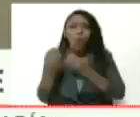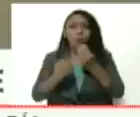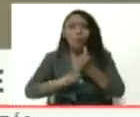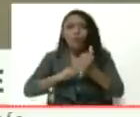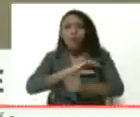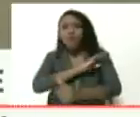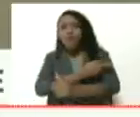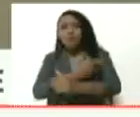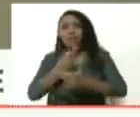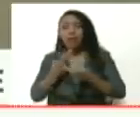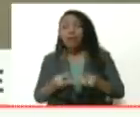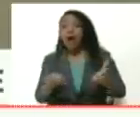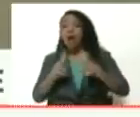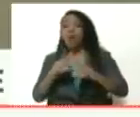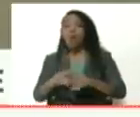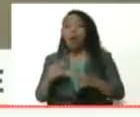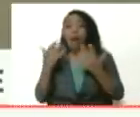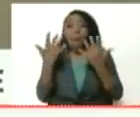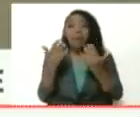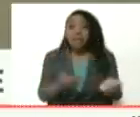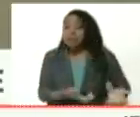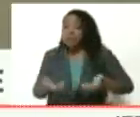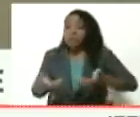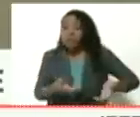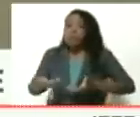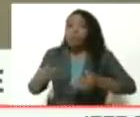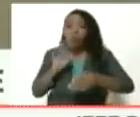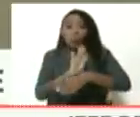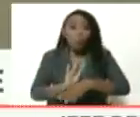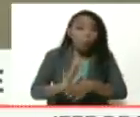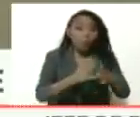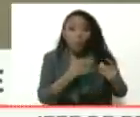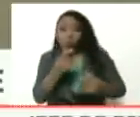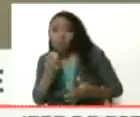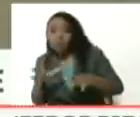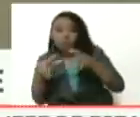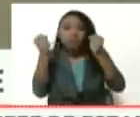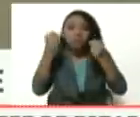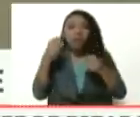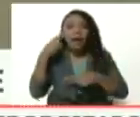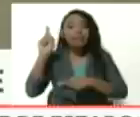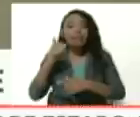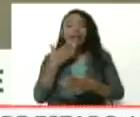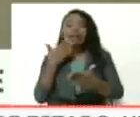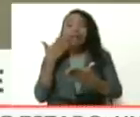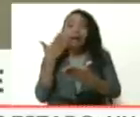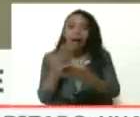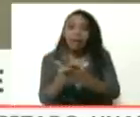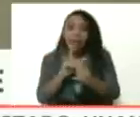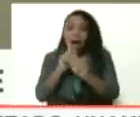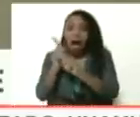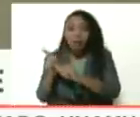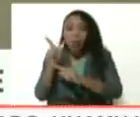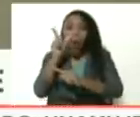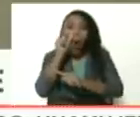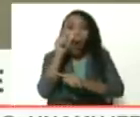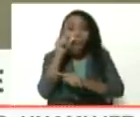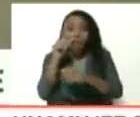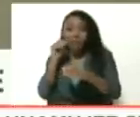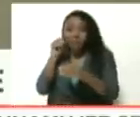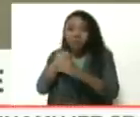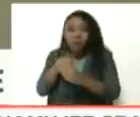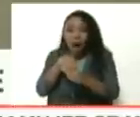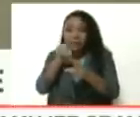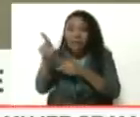fuerza, un gran valor, sacando las máquinas de votación. Lo que se salvó es gracias a esos hombres que se metieron